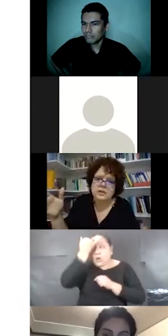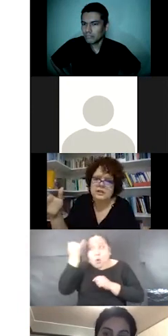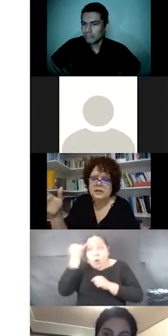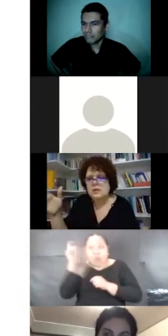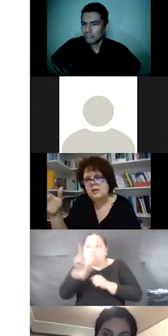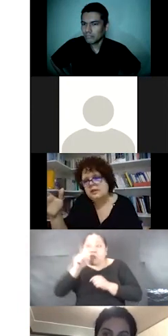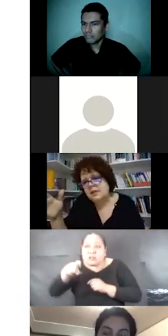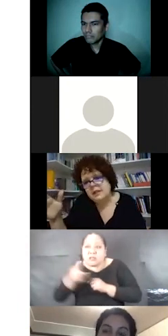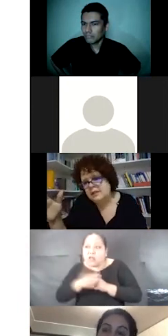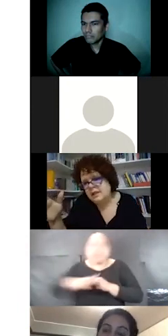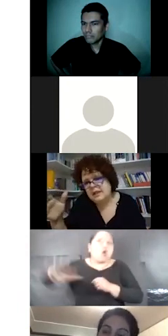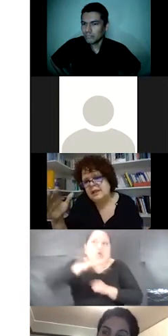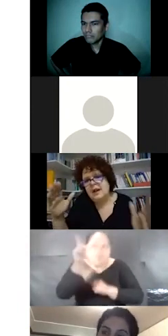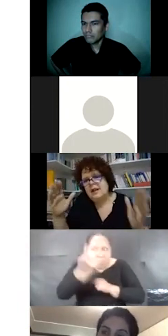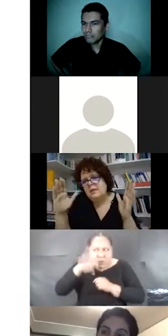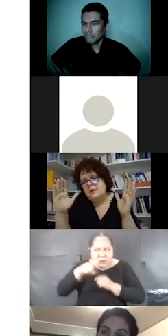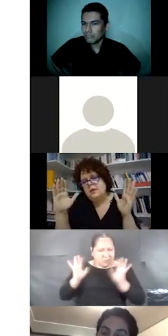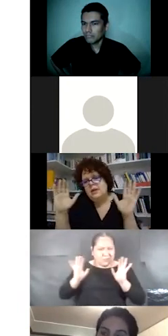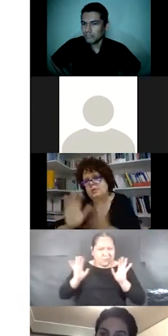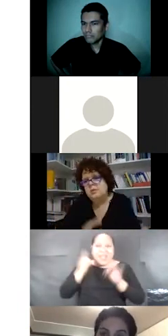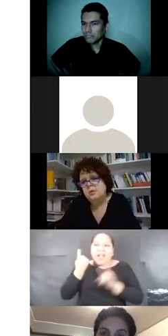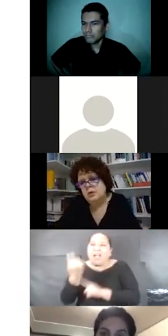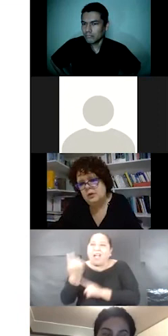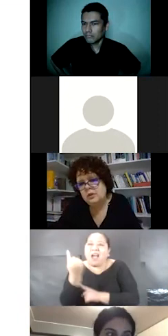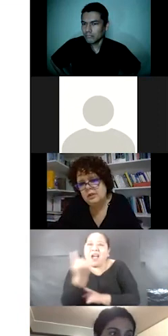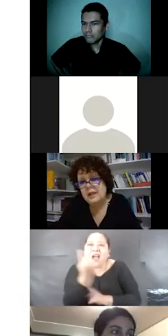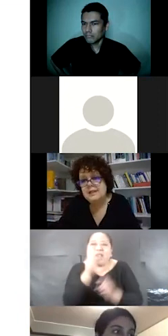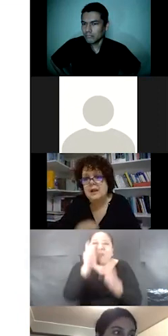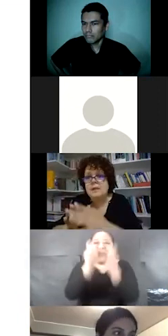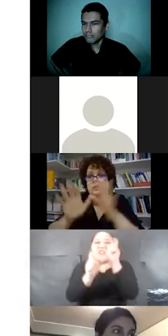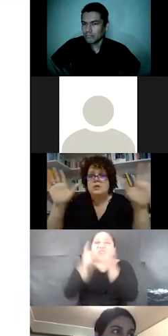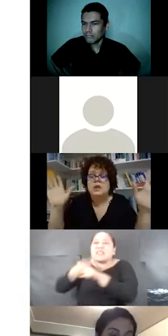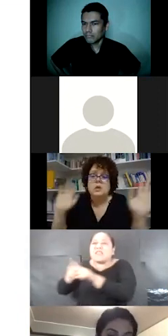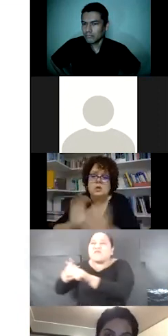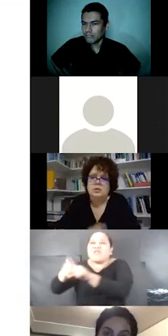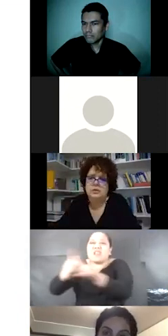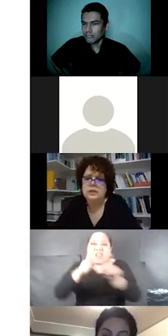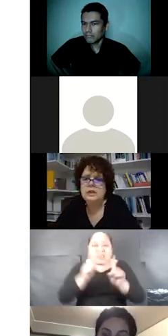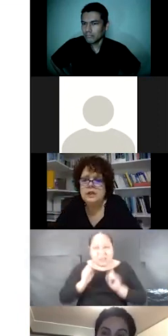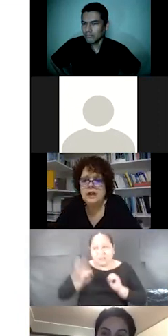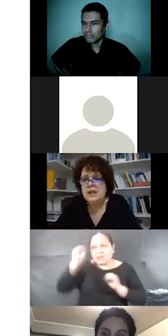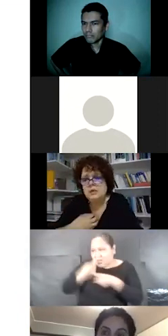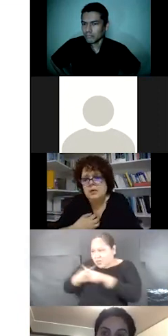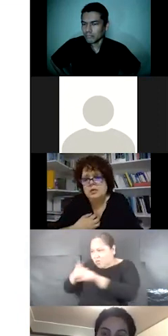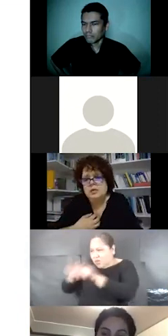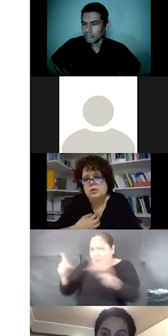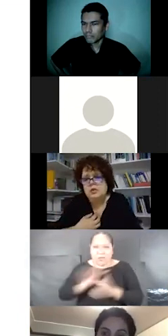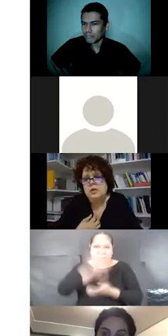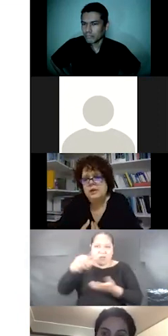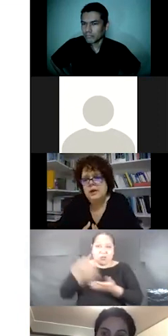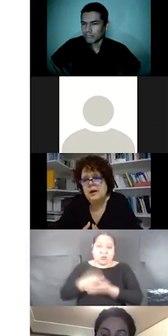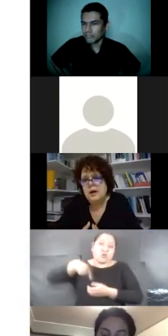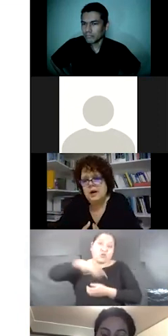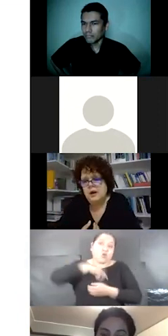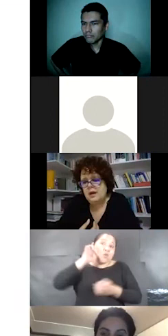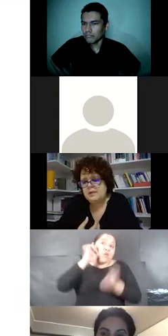no lo necesitan. No, cada persona es un mundo, ¿no? Entonces hay que estar abiertos, sí, a todos, ¿no? Y es como nosotros nos